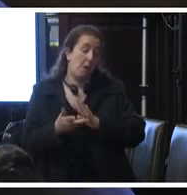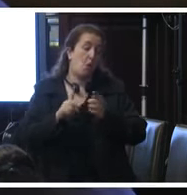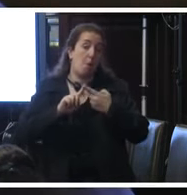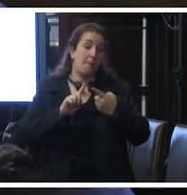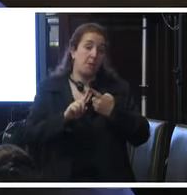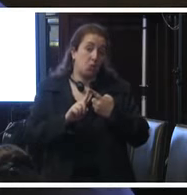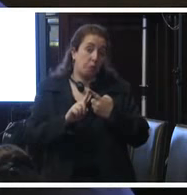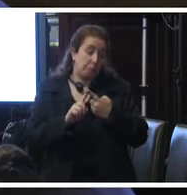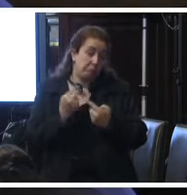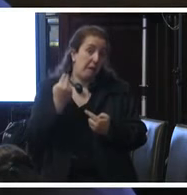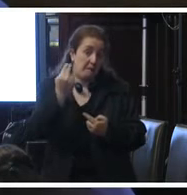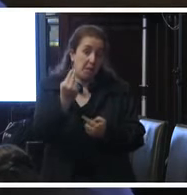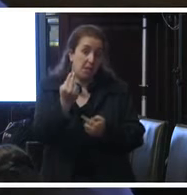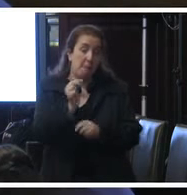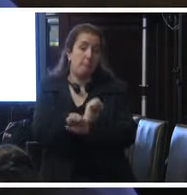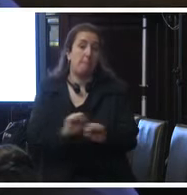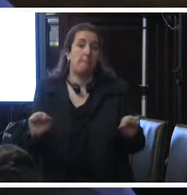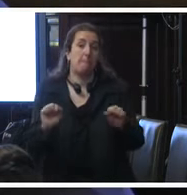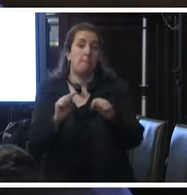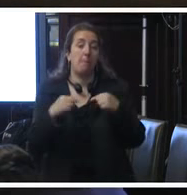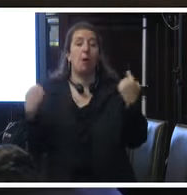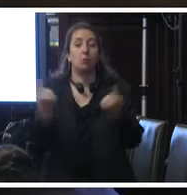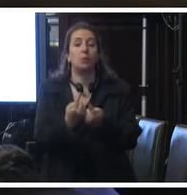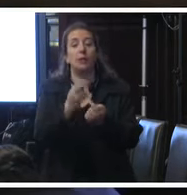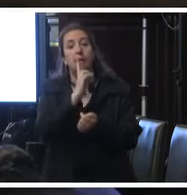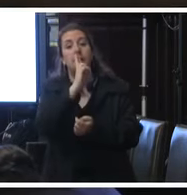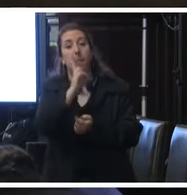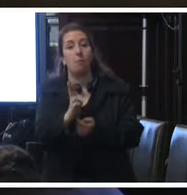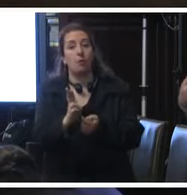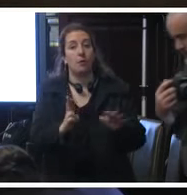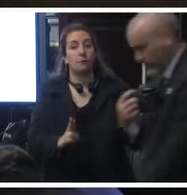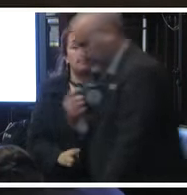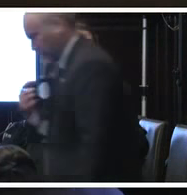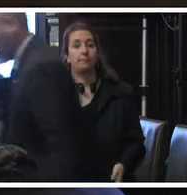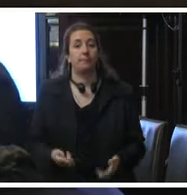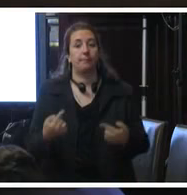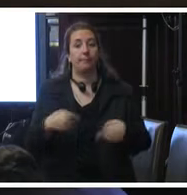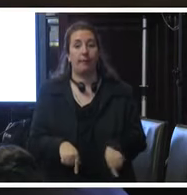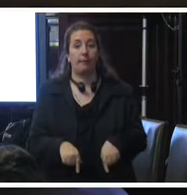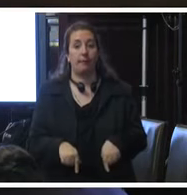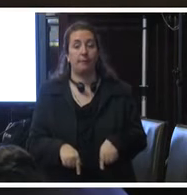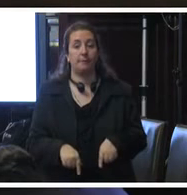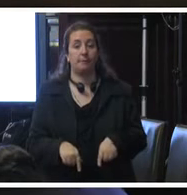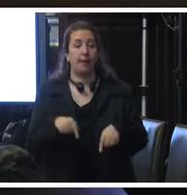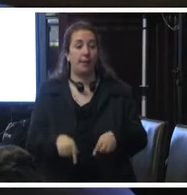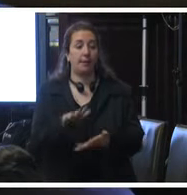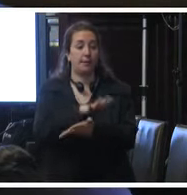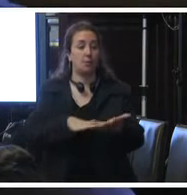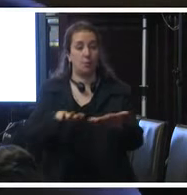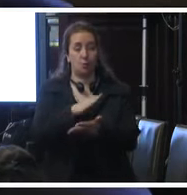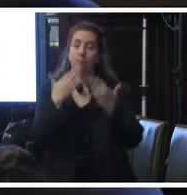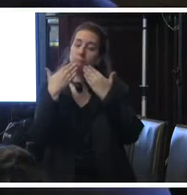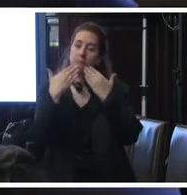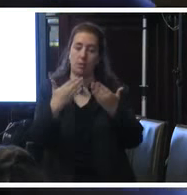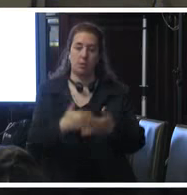kind set forth by the Inter-American Commission, because that would allow you to respond to